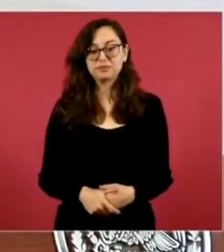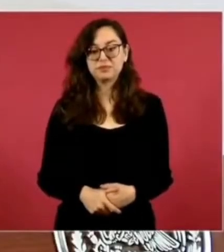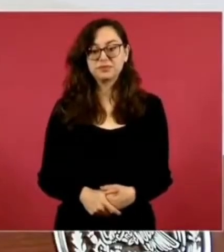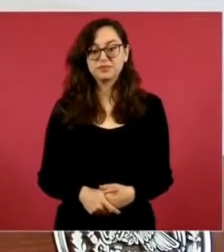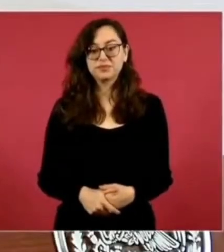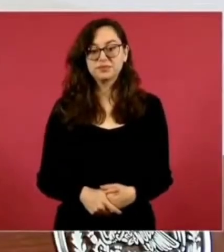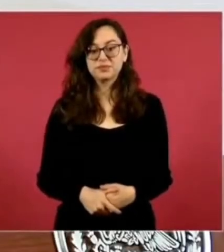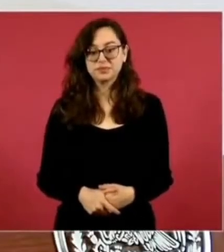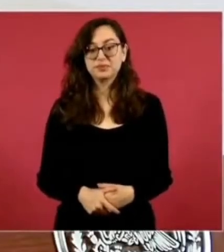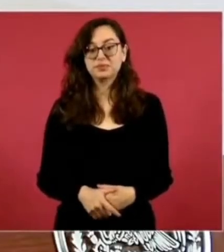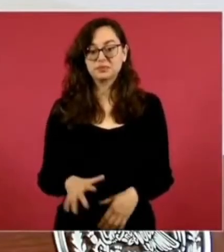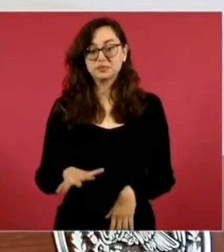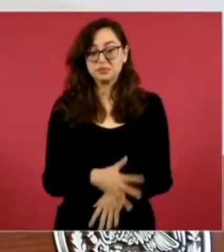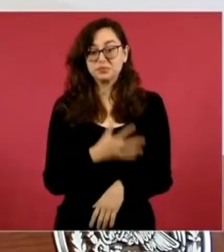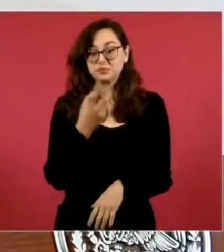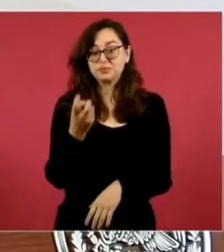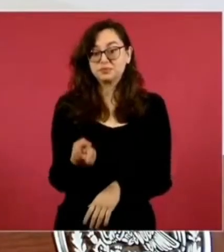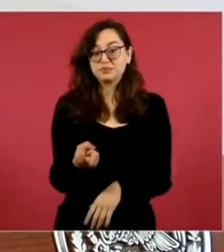Pero es eso.